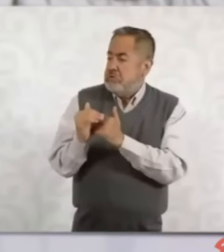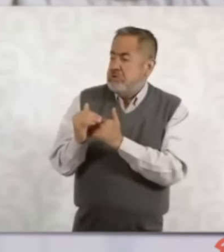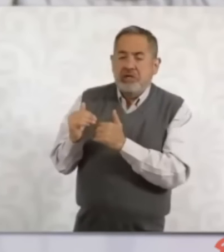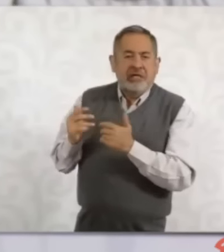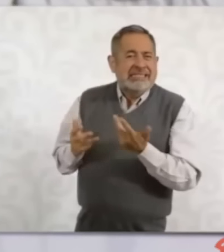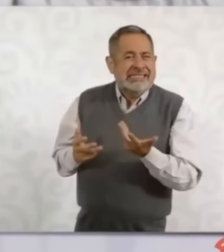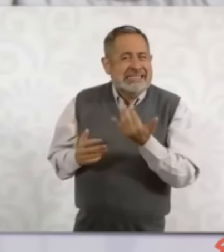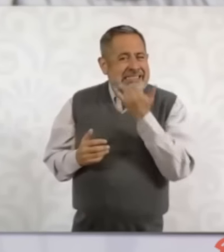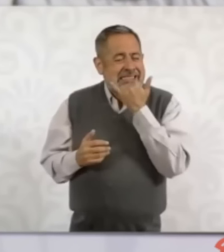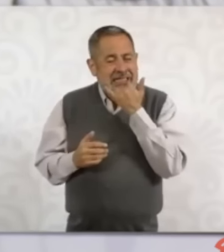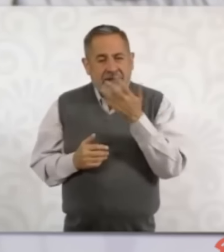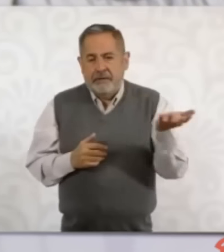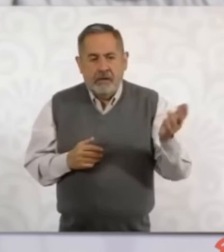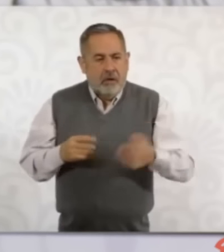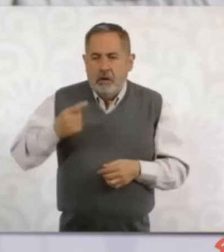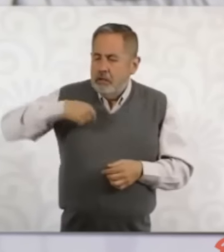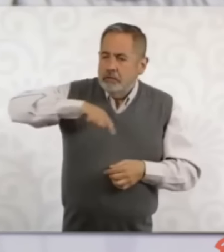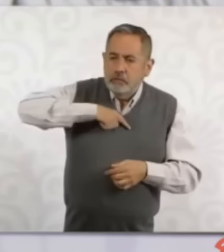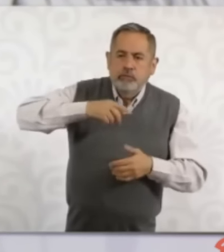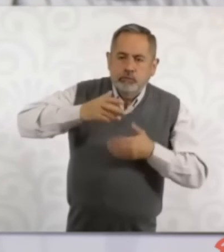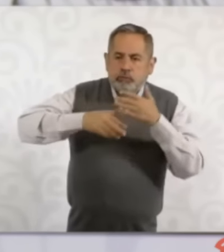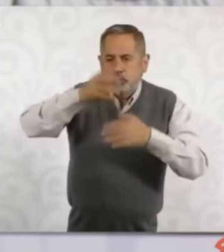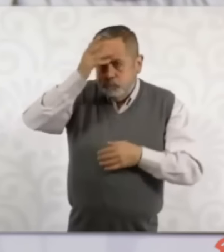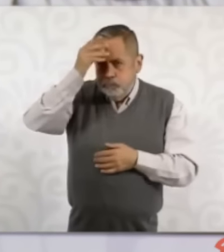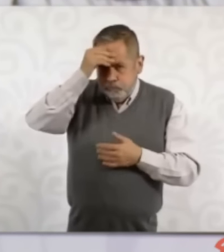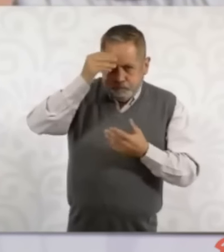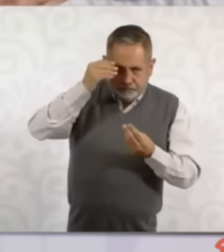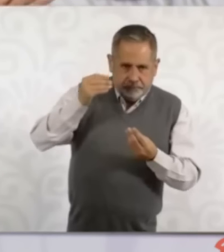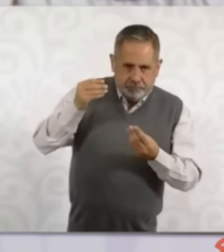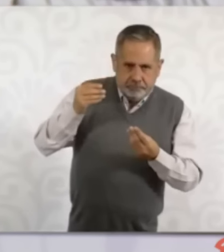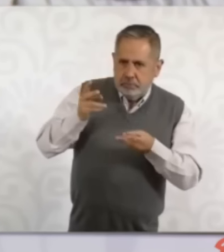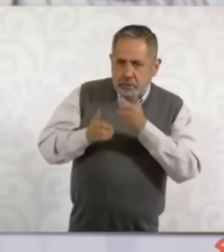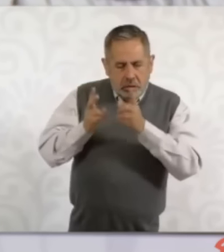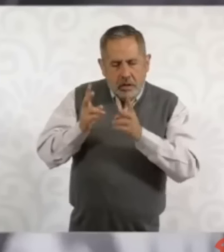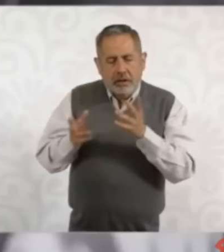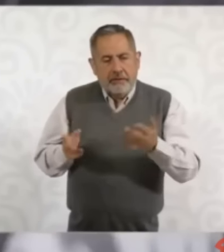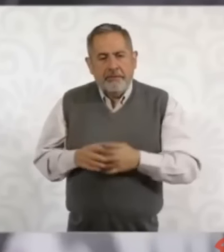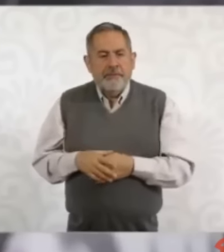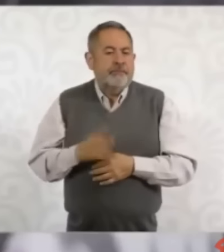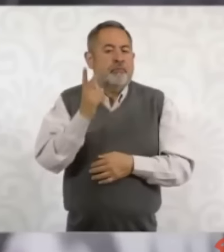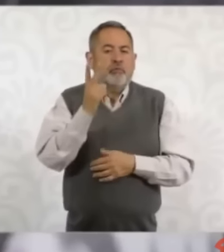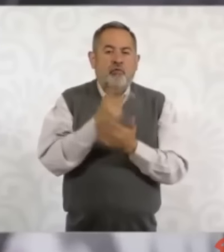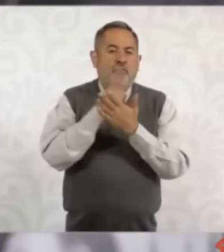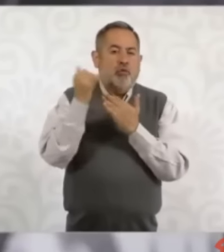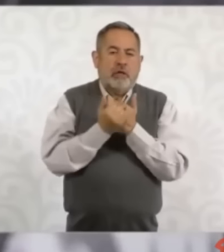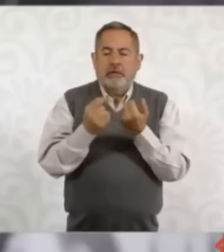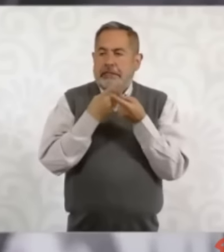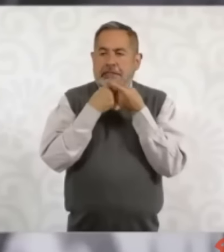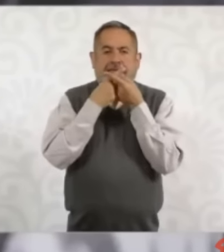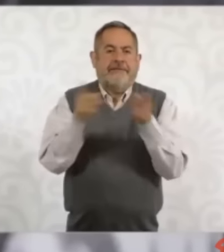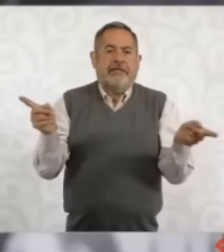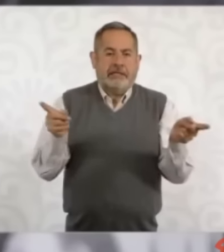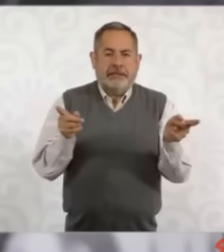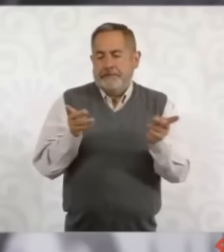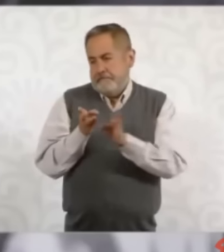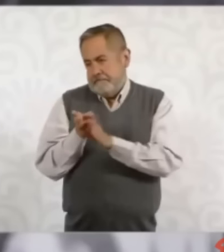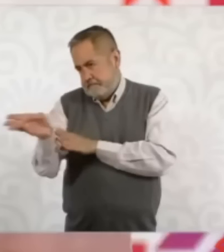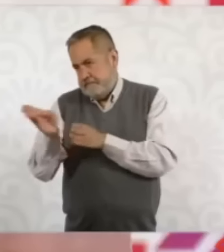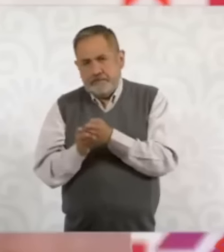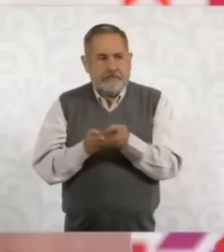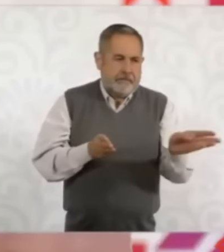que hemos hablado en muchas ocasiones. Son dos proyectos de nación,